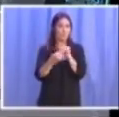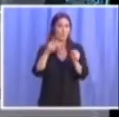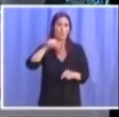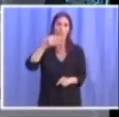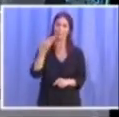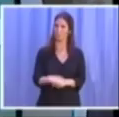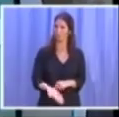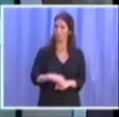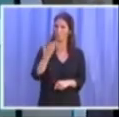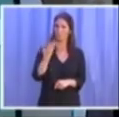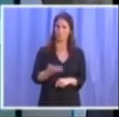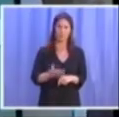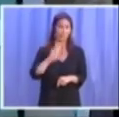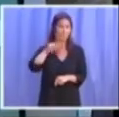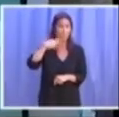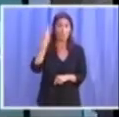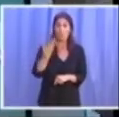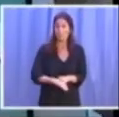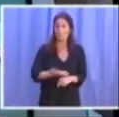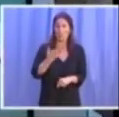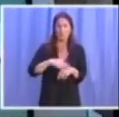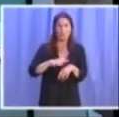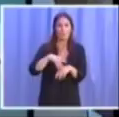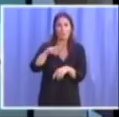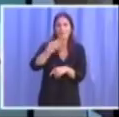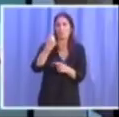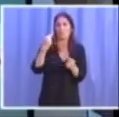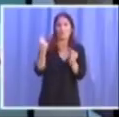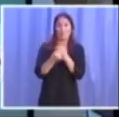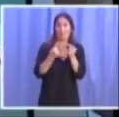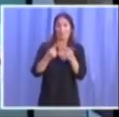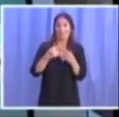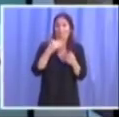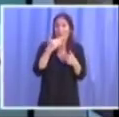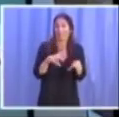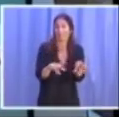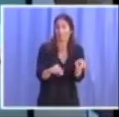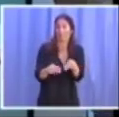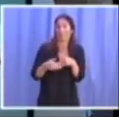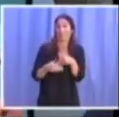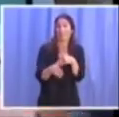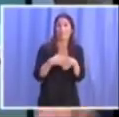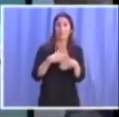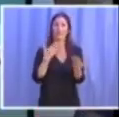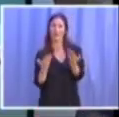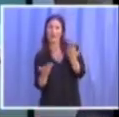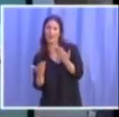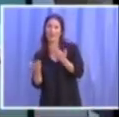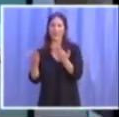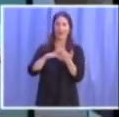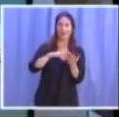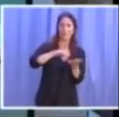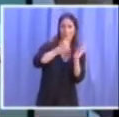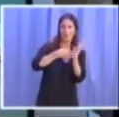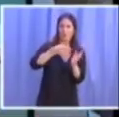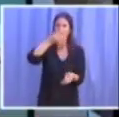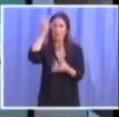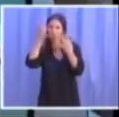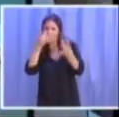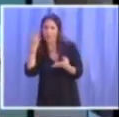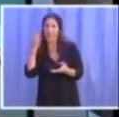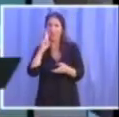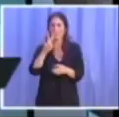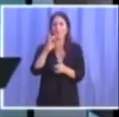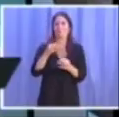importante. Y es muy importante porque es probablemente uno de los últimos debates para poder contrastar proyectos, ideas y sobre todo pues, cuál puede